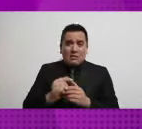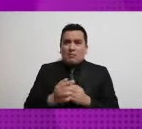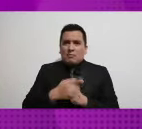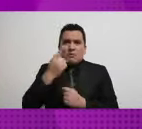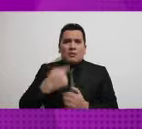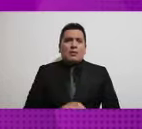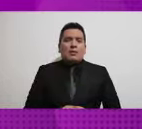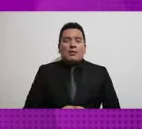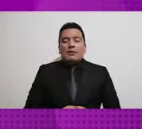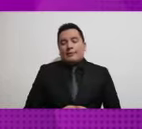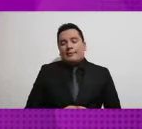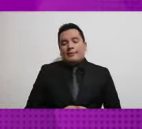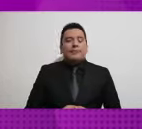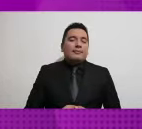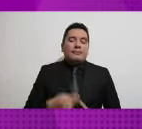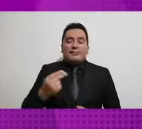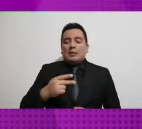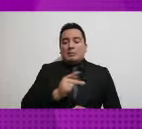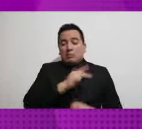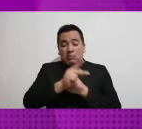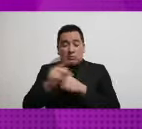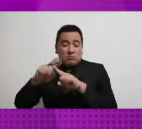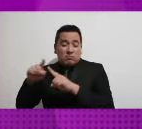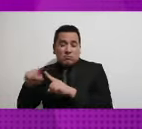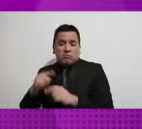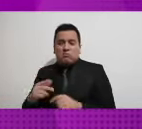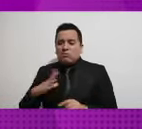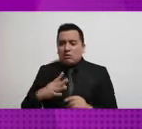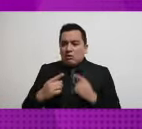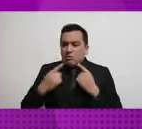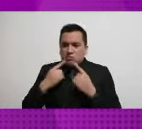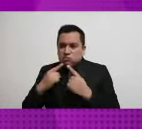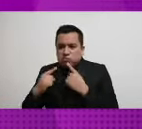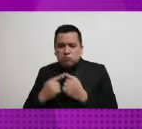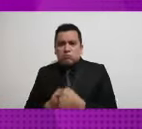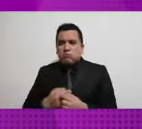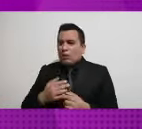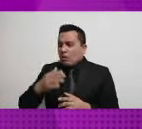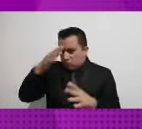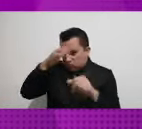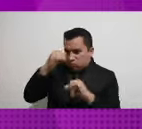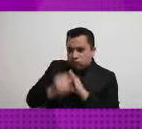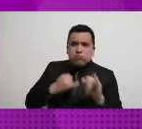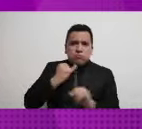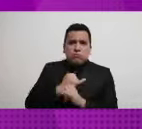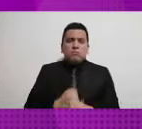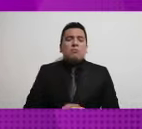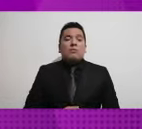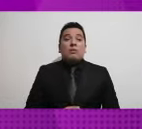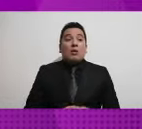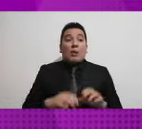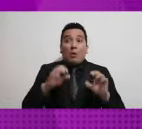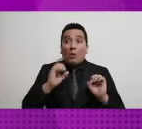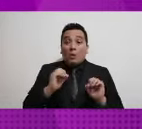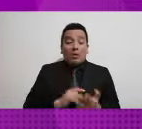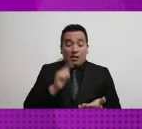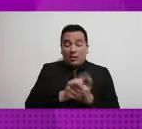protocolos a niveles internacionales, está fundamentado con la Constitución, tanto de